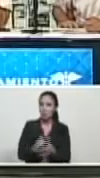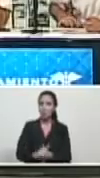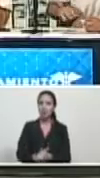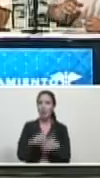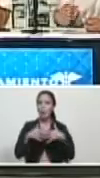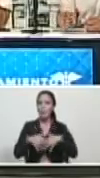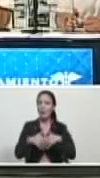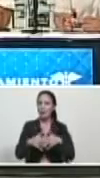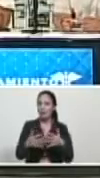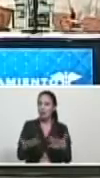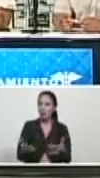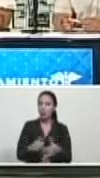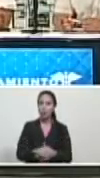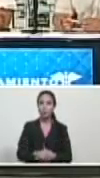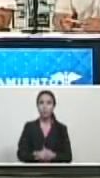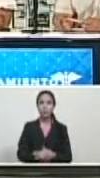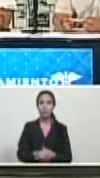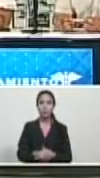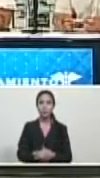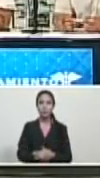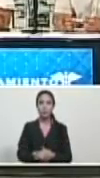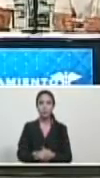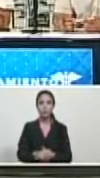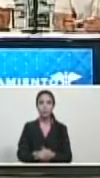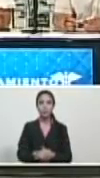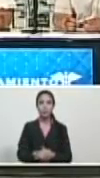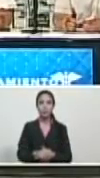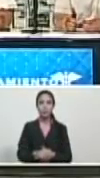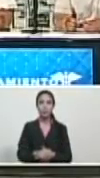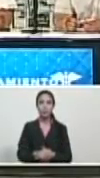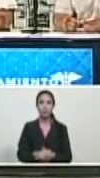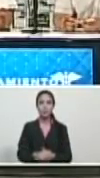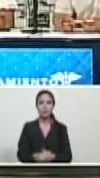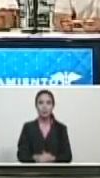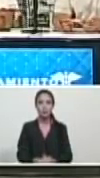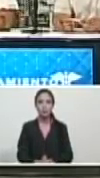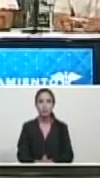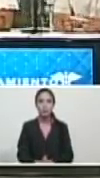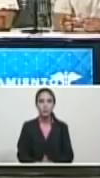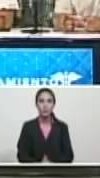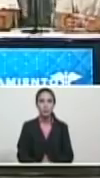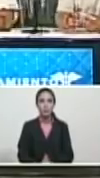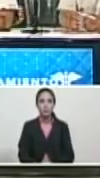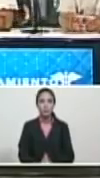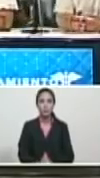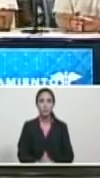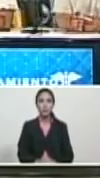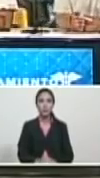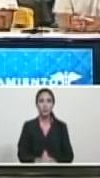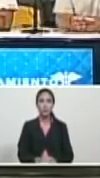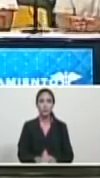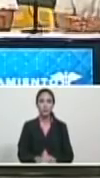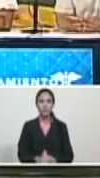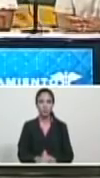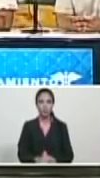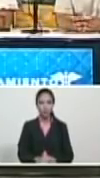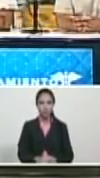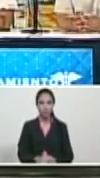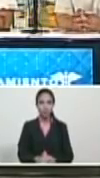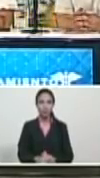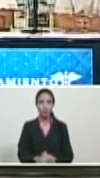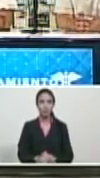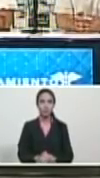la independencia en principios activos y de la capacidad de sustitución de importaciones que nuestro país hoy por hoy